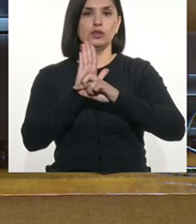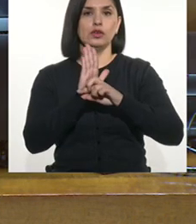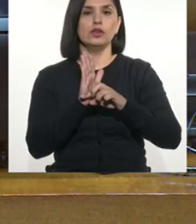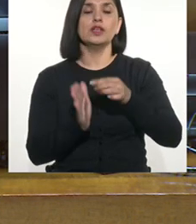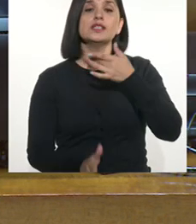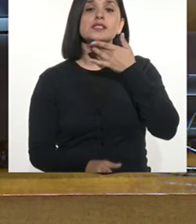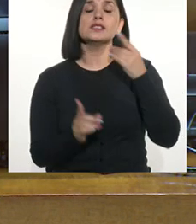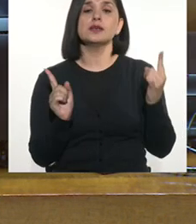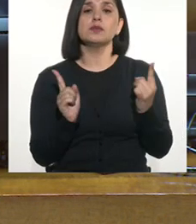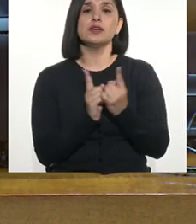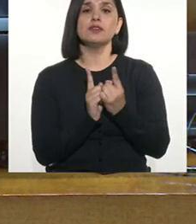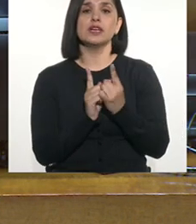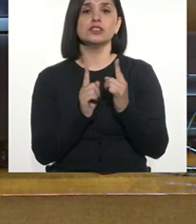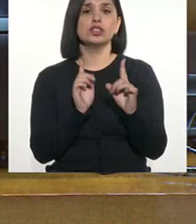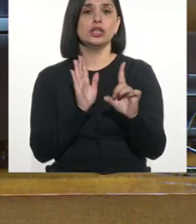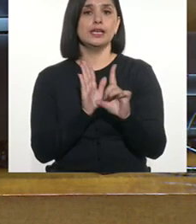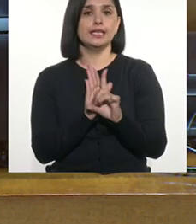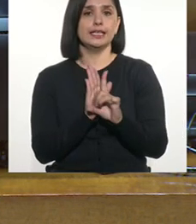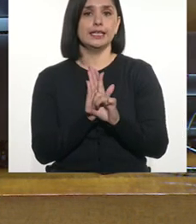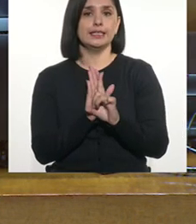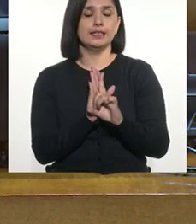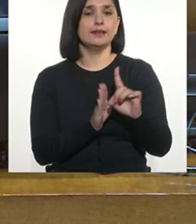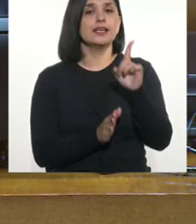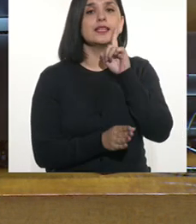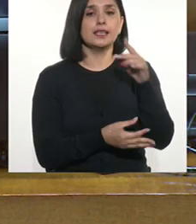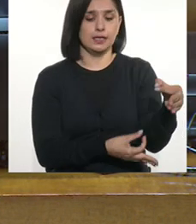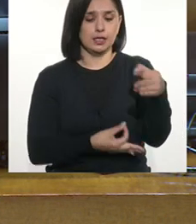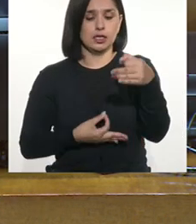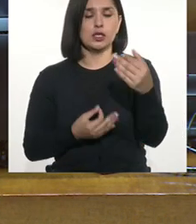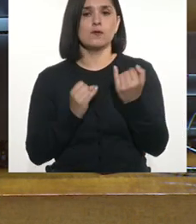que está con un informe de la comisión de constitución